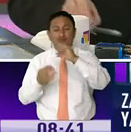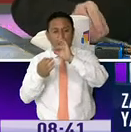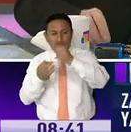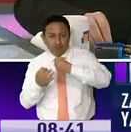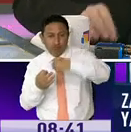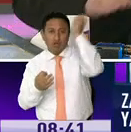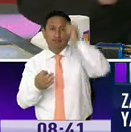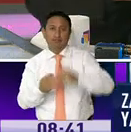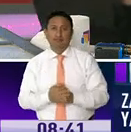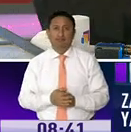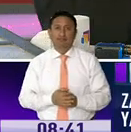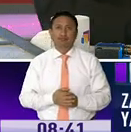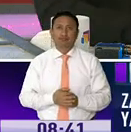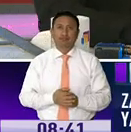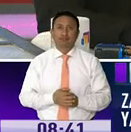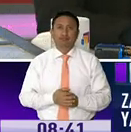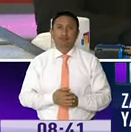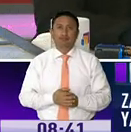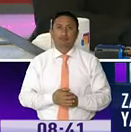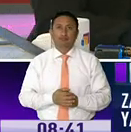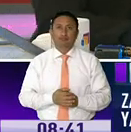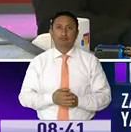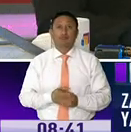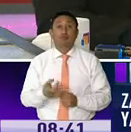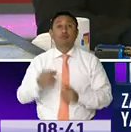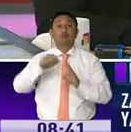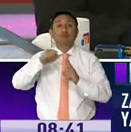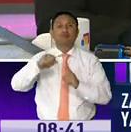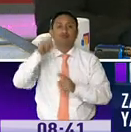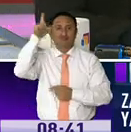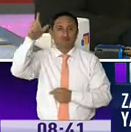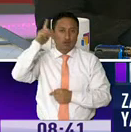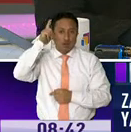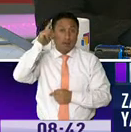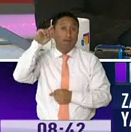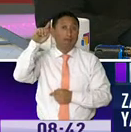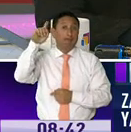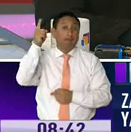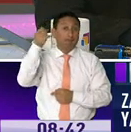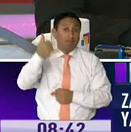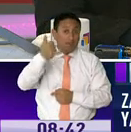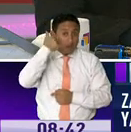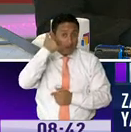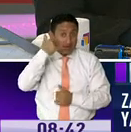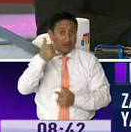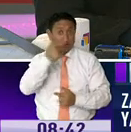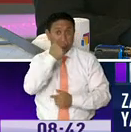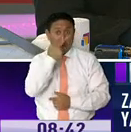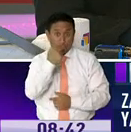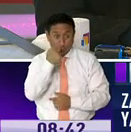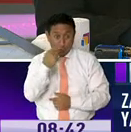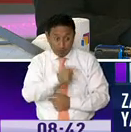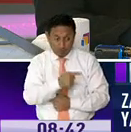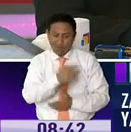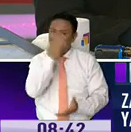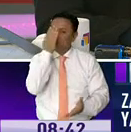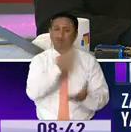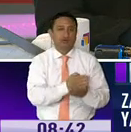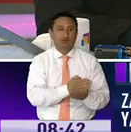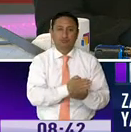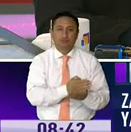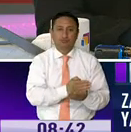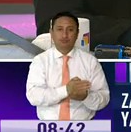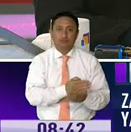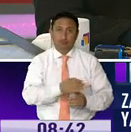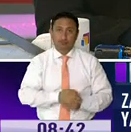es una, además que es un sistema tan lógico, para que a la primera llamada de mal uso de la línea, inmediatamente esa línea sea cortada, y